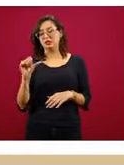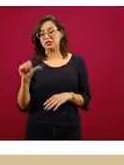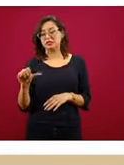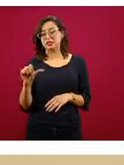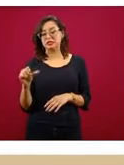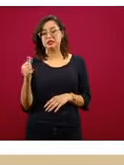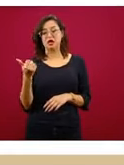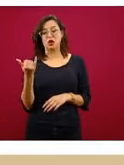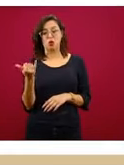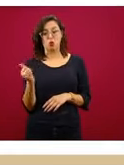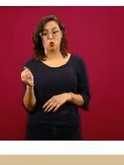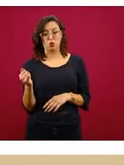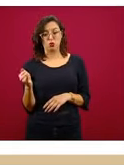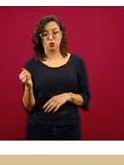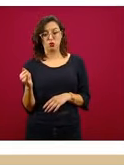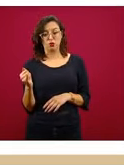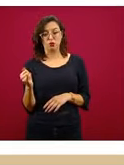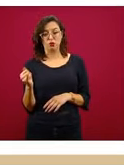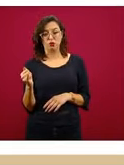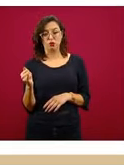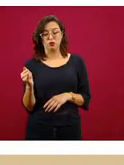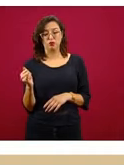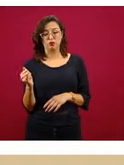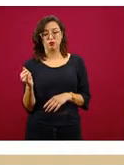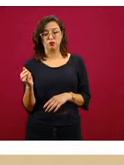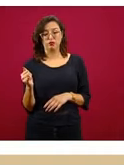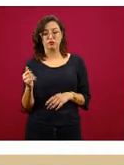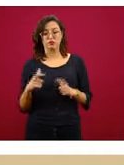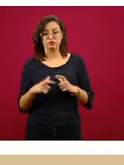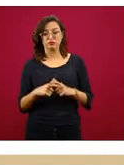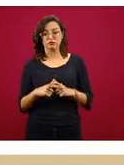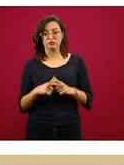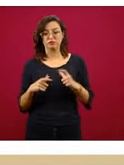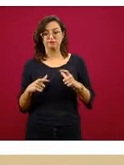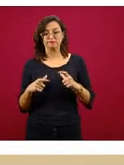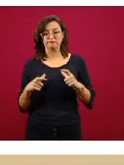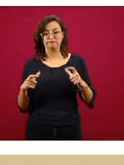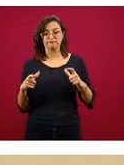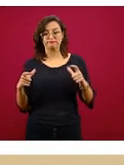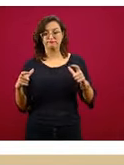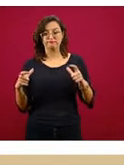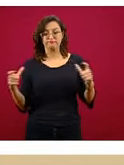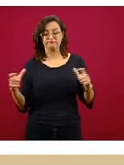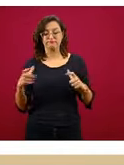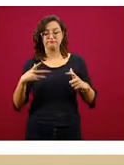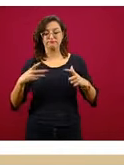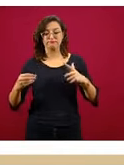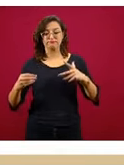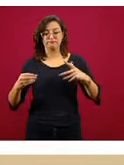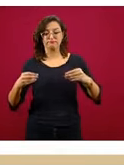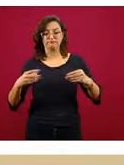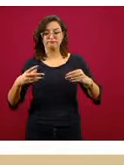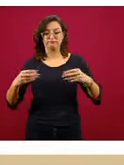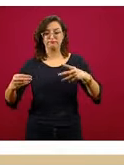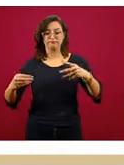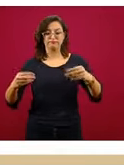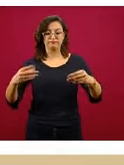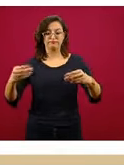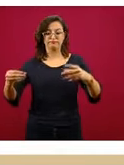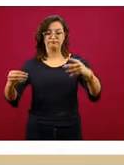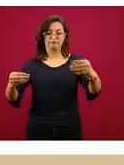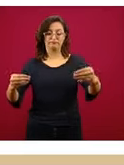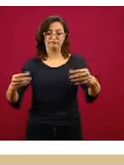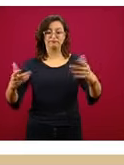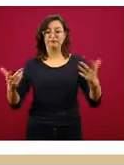16 de junio, y entonces empieza a aumentar, y consecuentemente empieza la transmisión. Y ahora